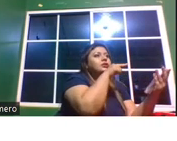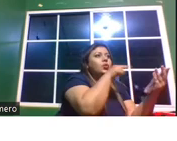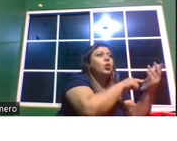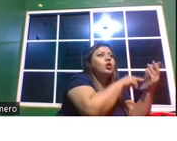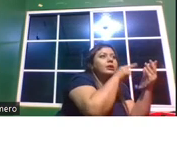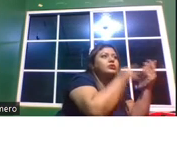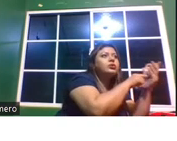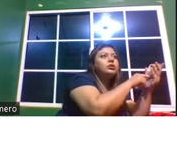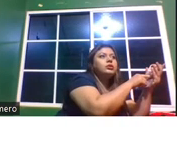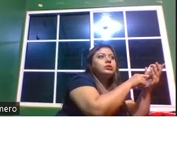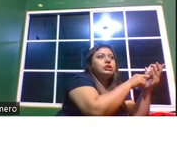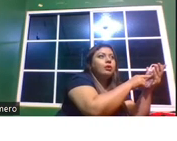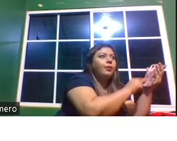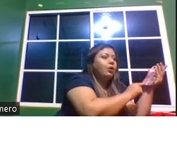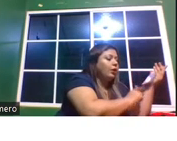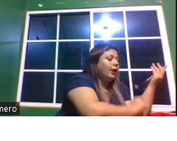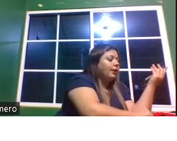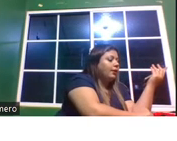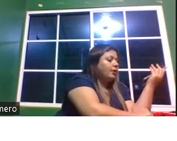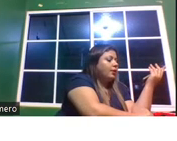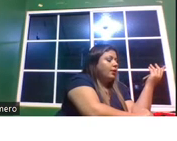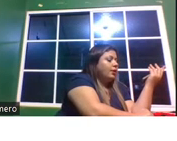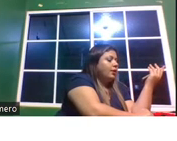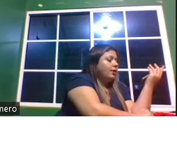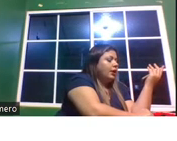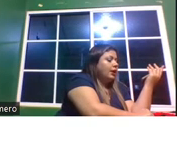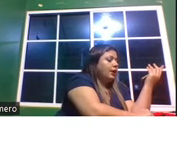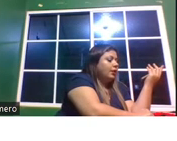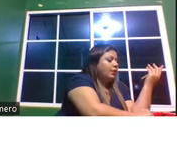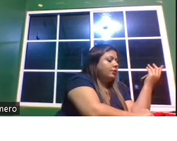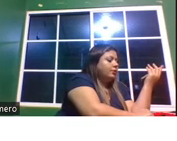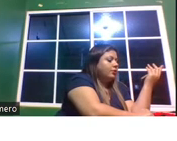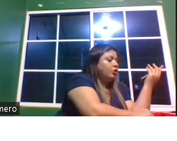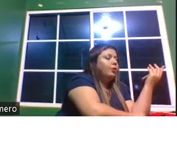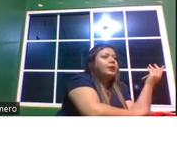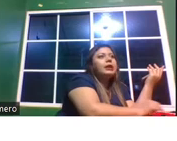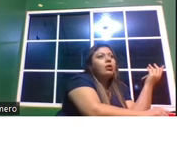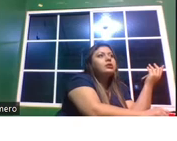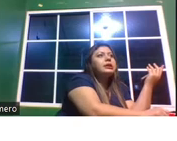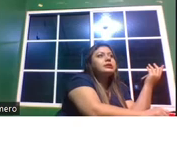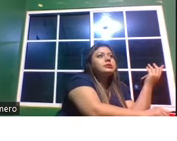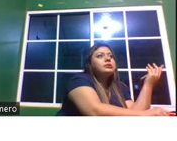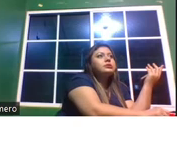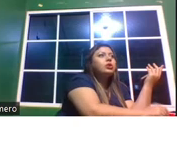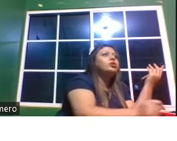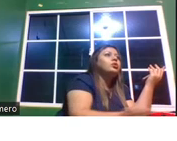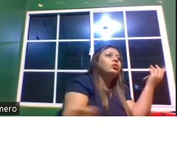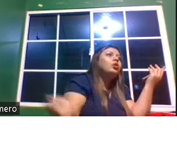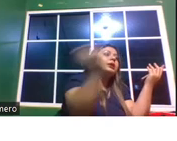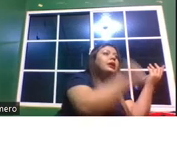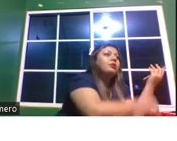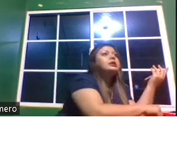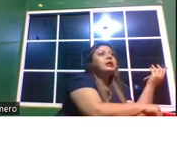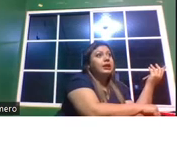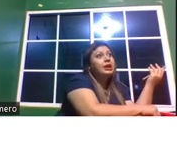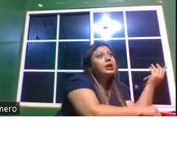operativo, tendría que saber yo si esa cadena no se va a romper, porque de repente el proceso de producción, probablemente usted dice, antes le tardaba a